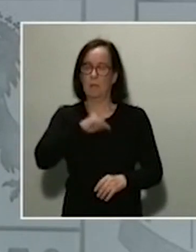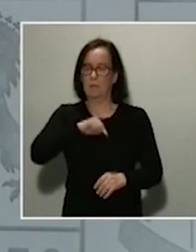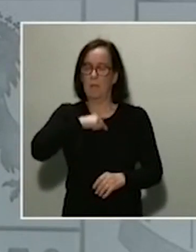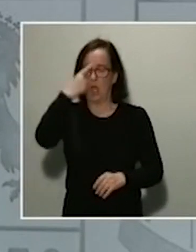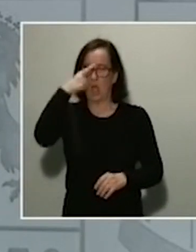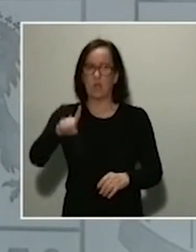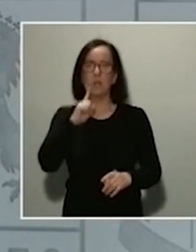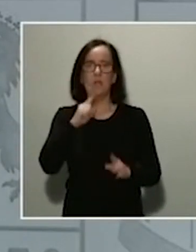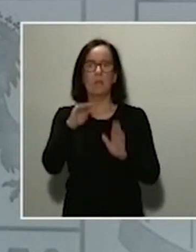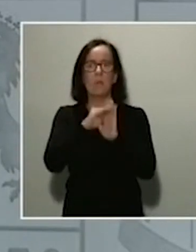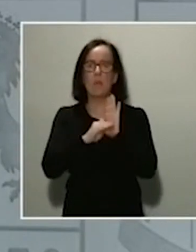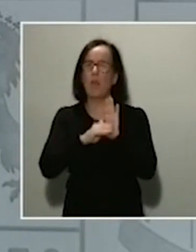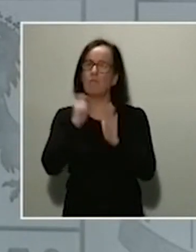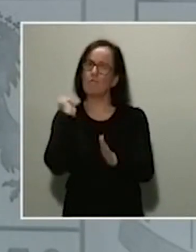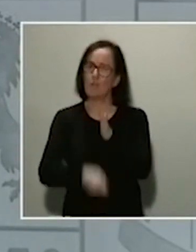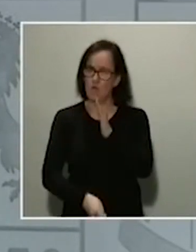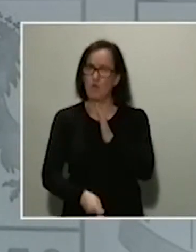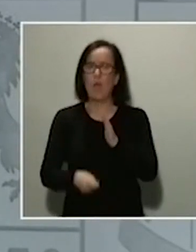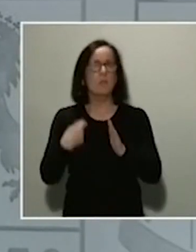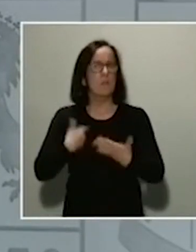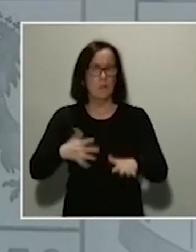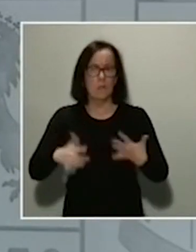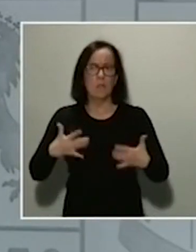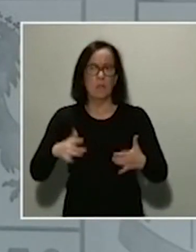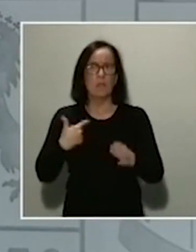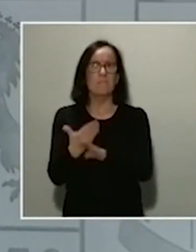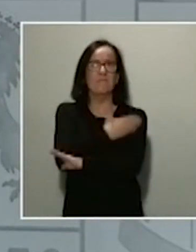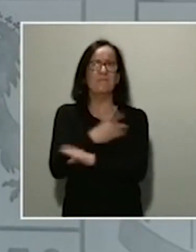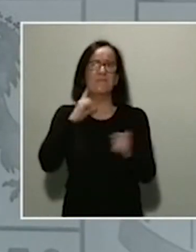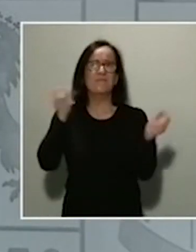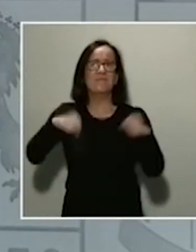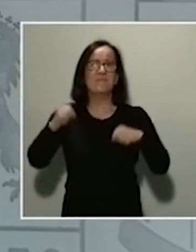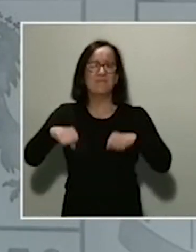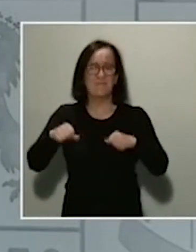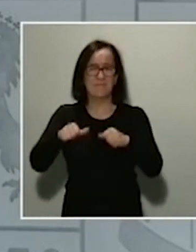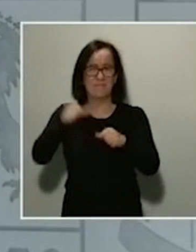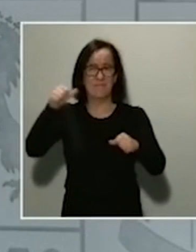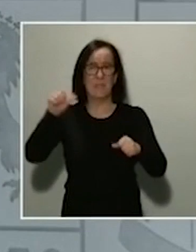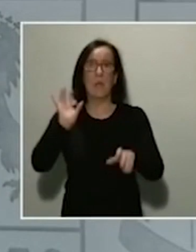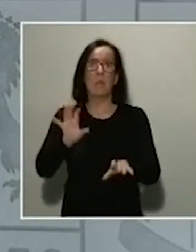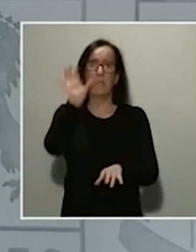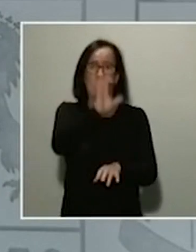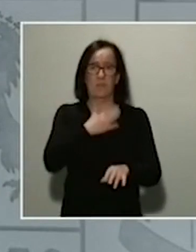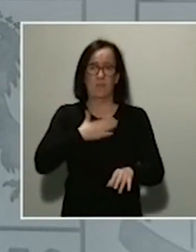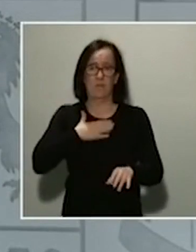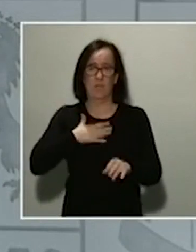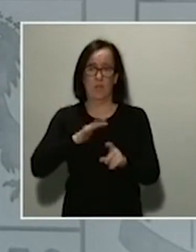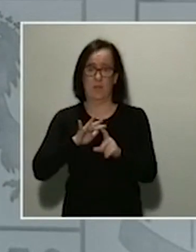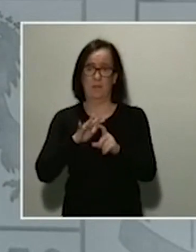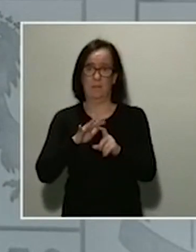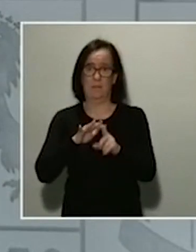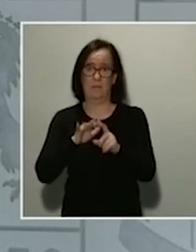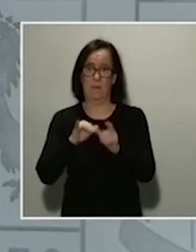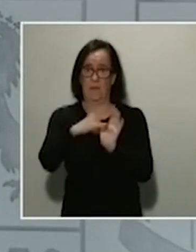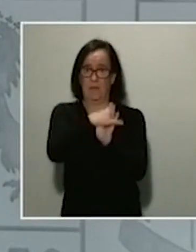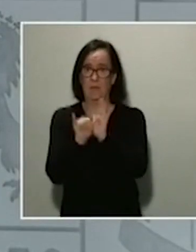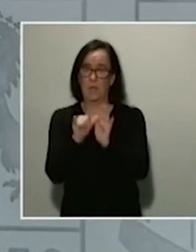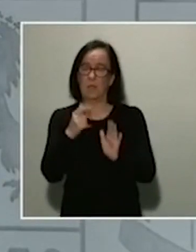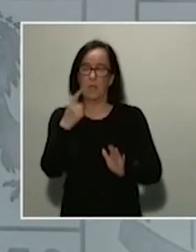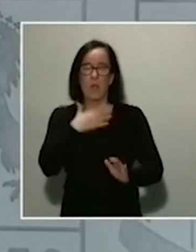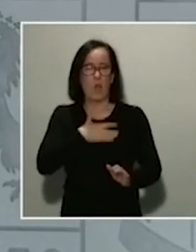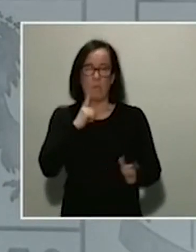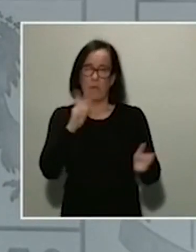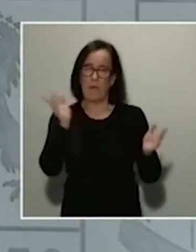medida drástica, de las más drásticas de las adoptadas por nuestros países del entorno. Sé que es muy incómoda para el conjunto de la